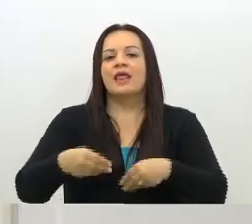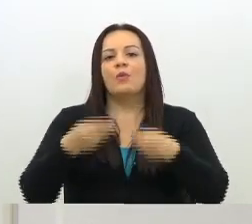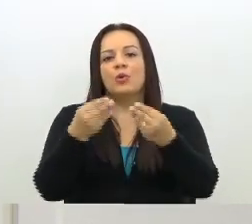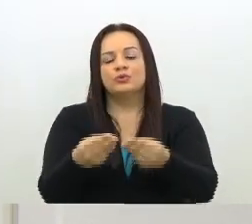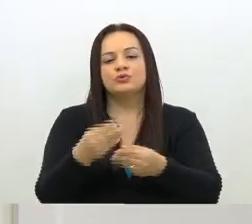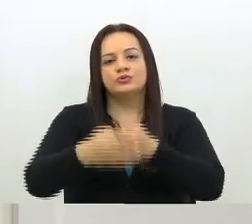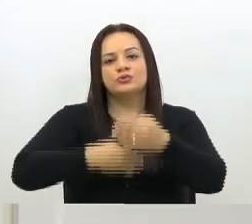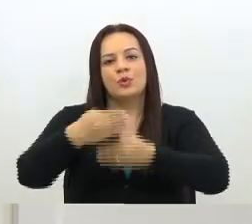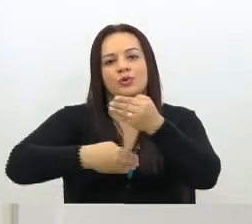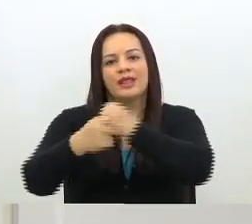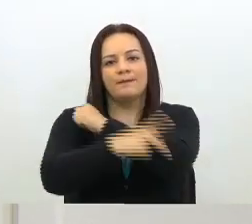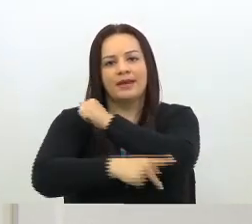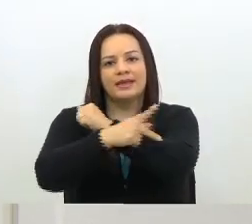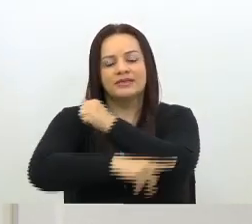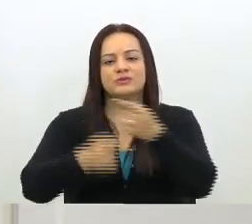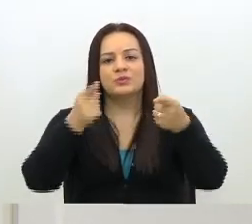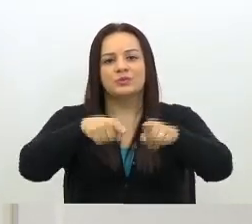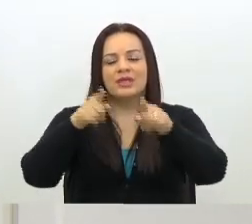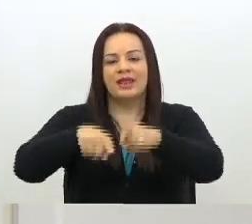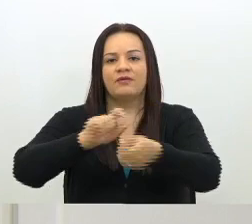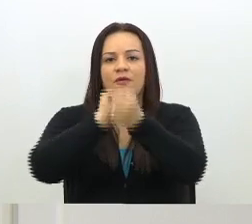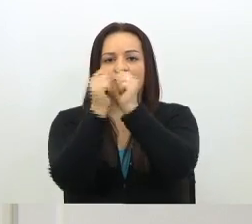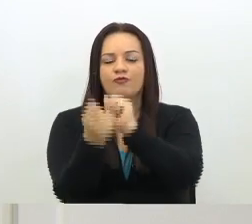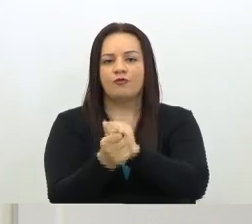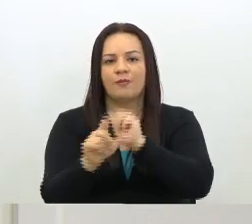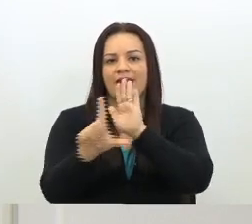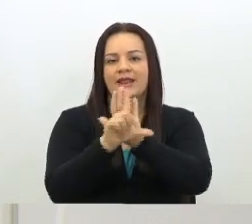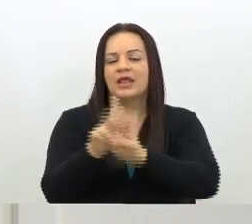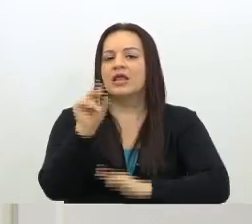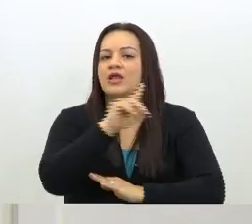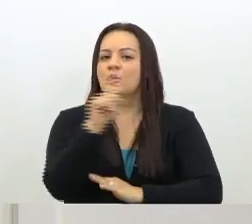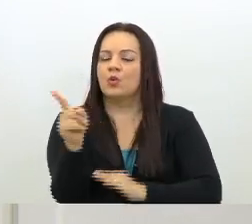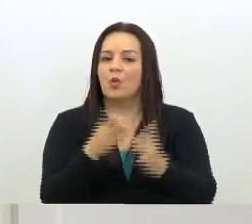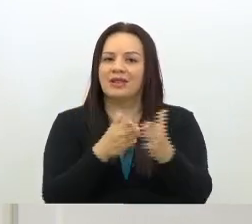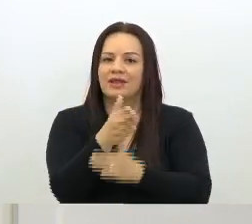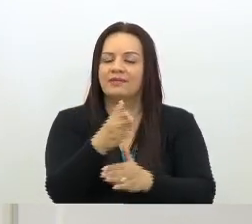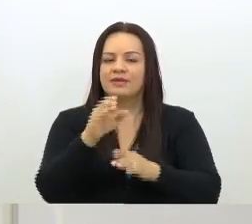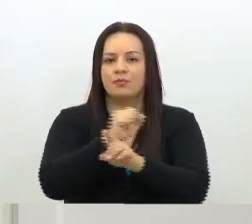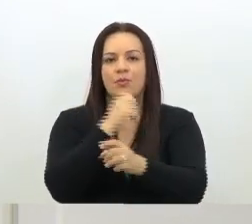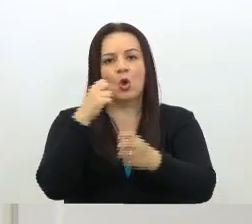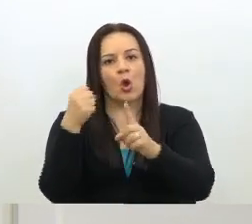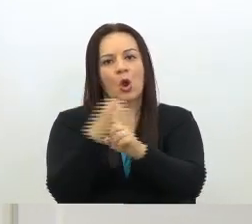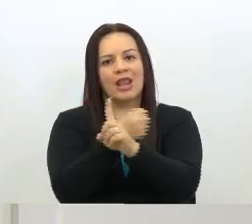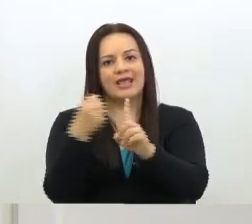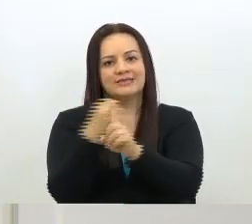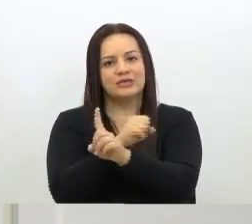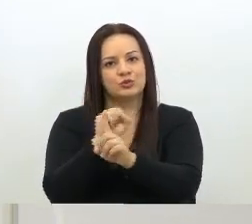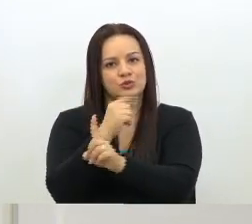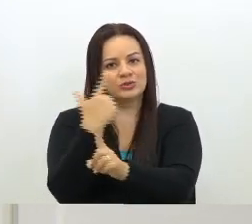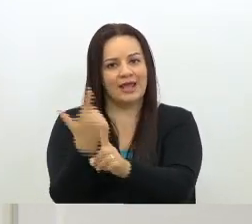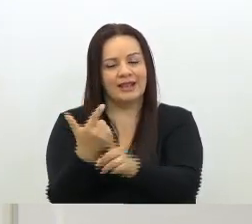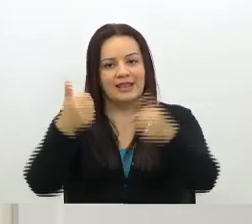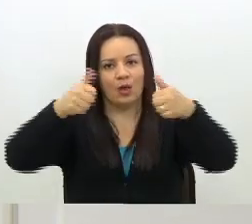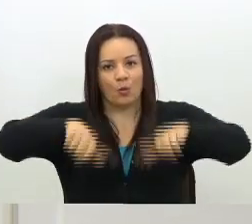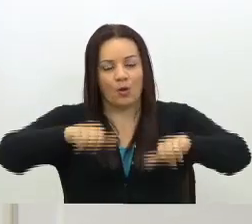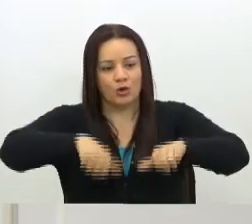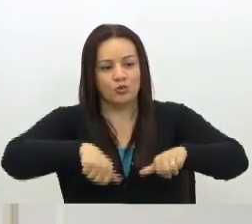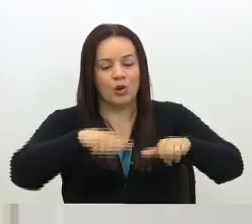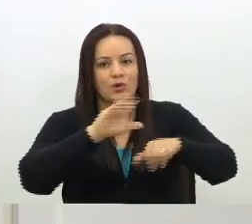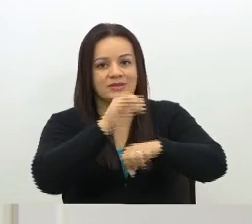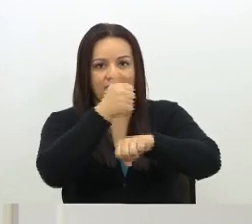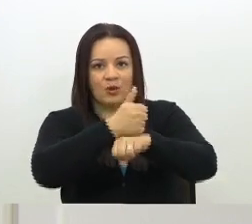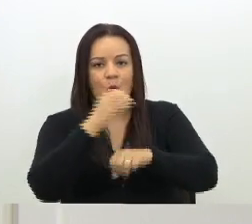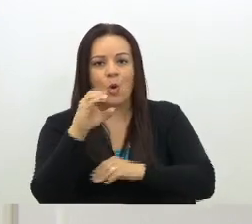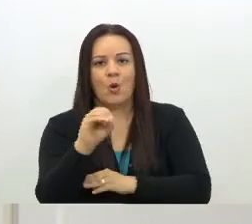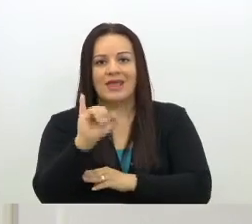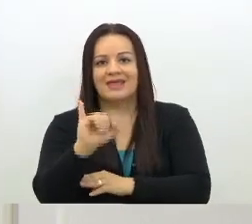se lleve a cabo mediante la reforma legislativa y no mediante la violencia social. De conformidad con lo regulado por la OIT y